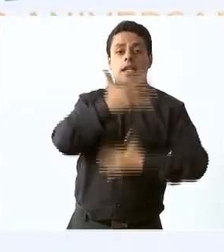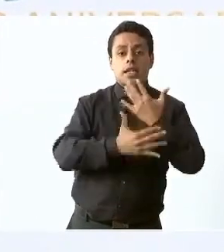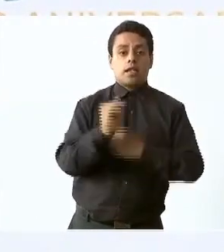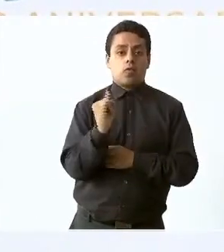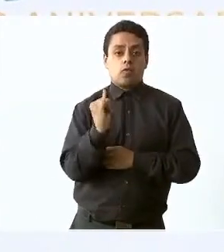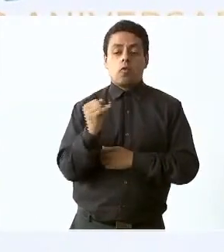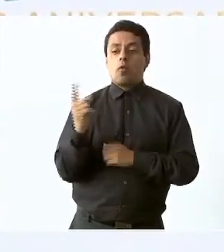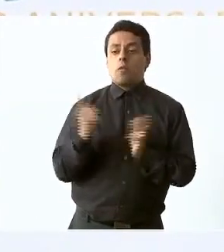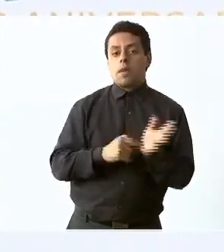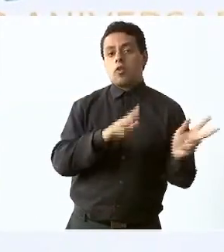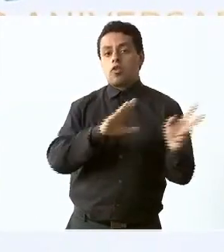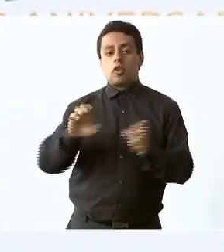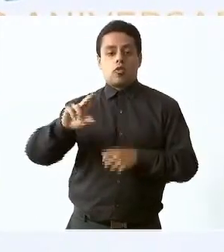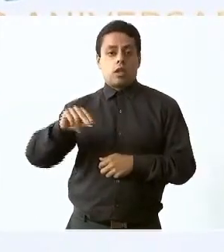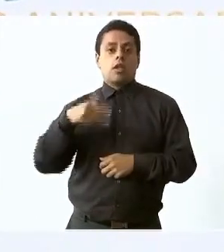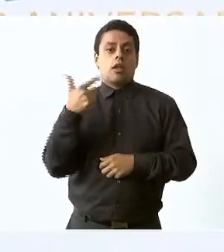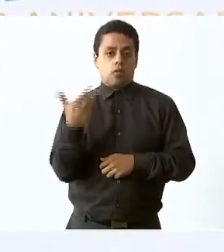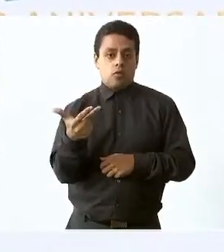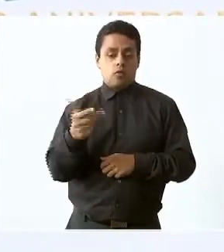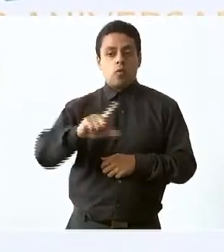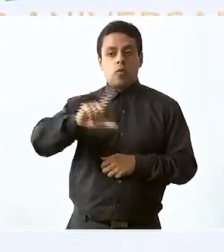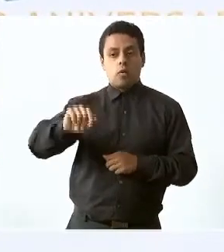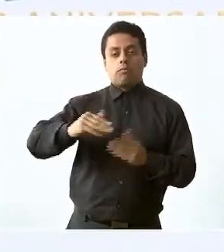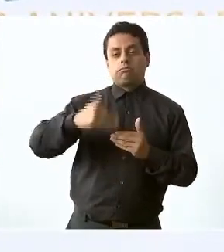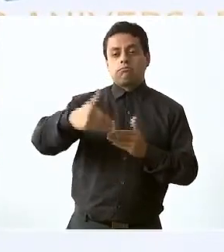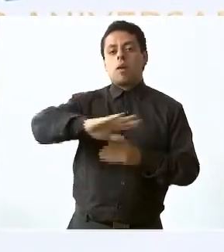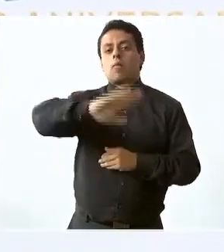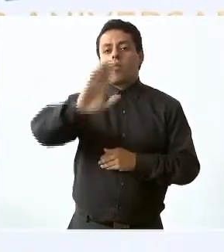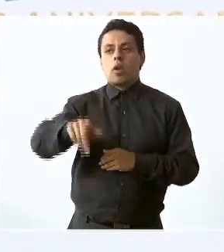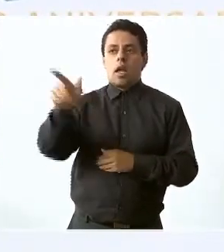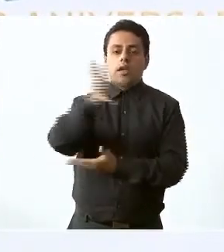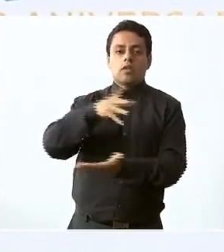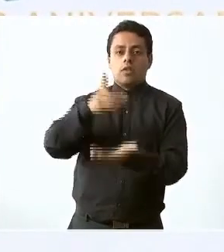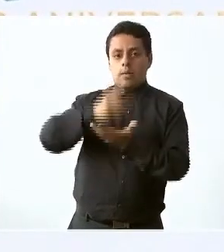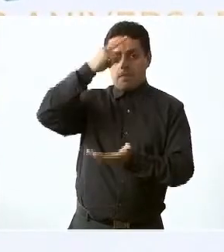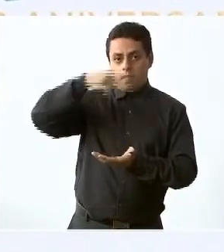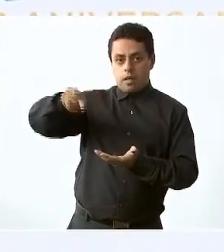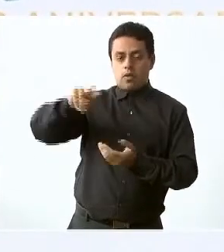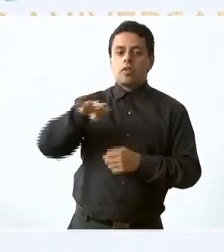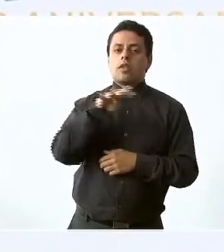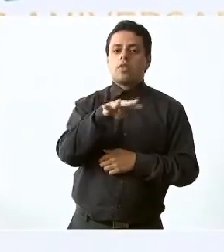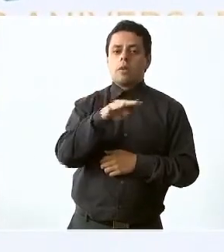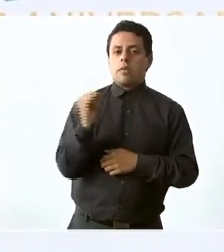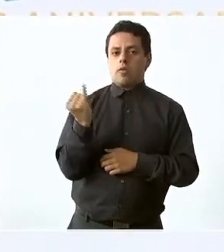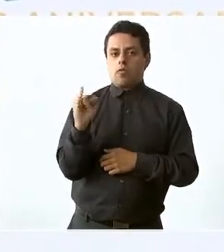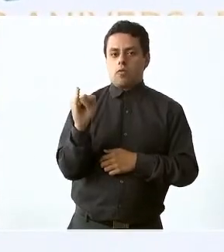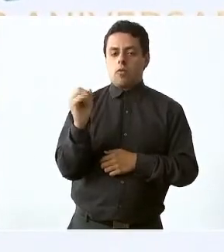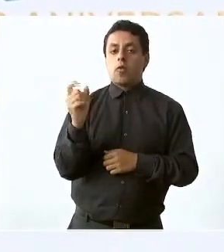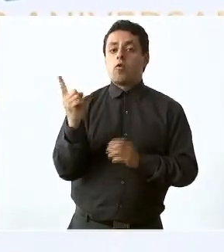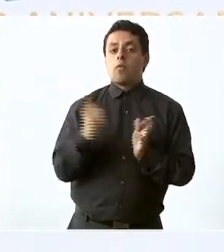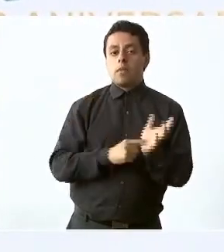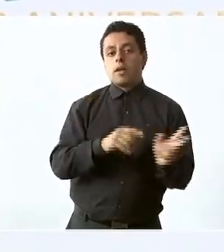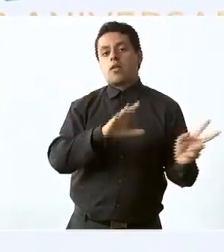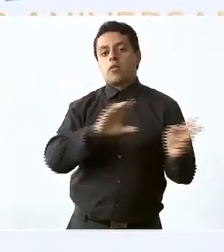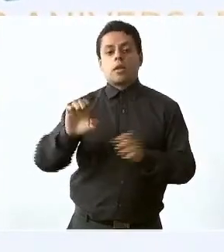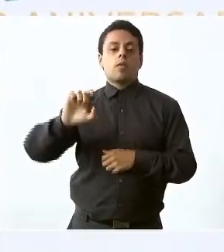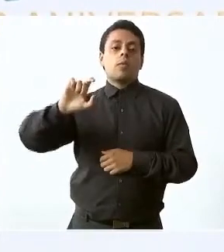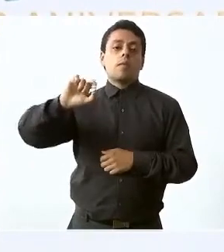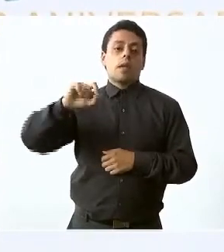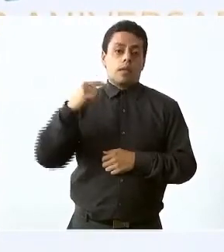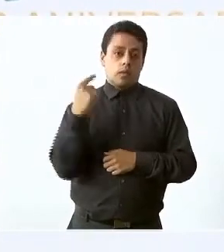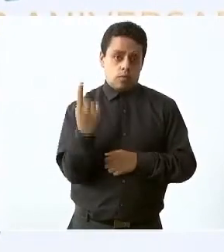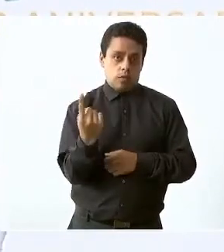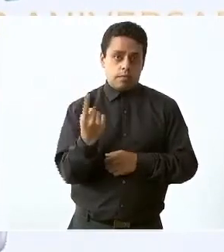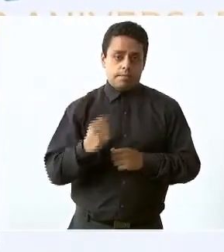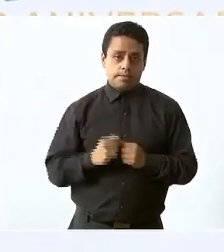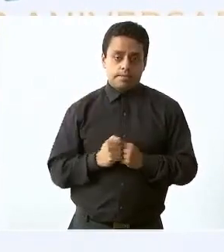1888 y quien falleciera en la Ciudad de México el 19 de junio de 1921, a